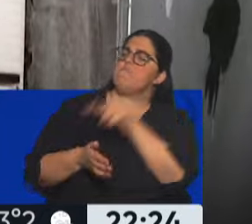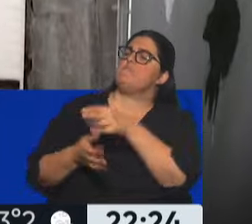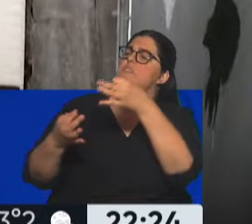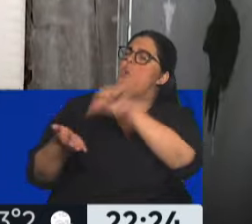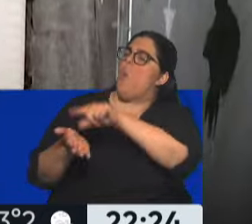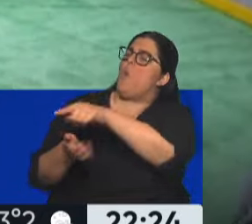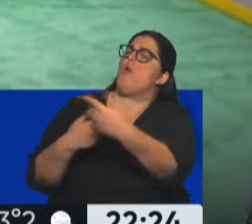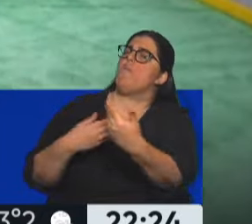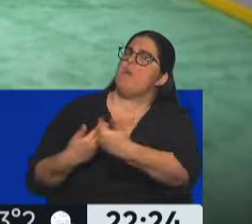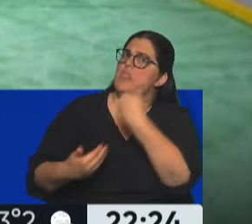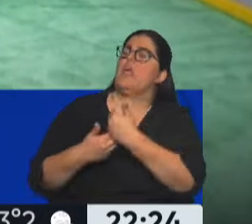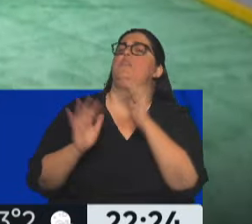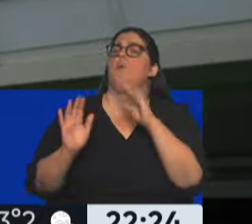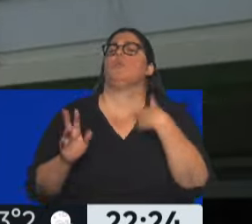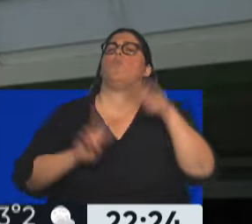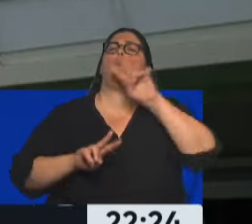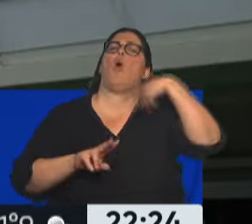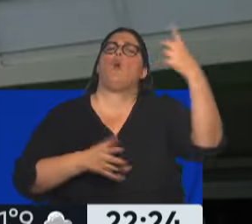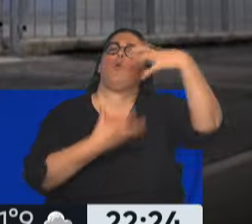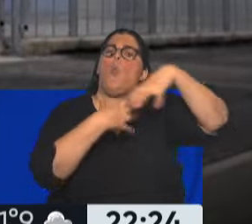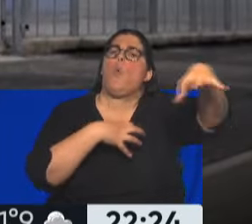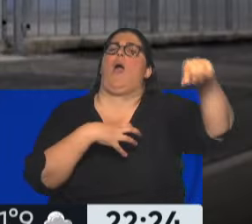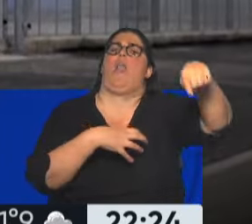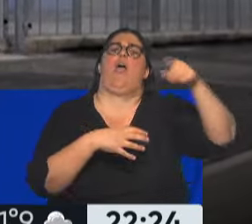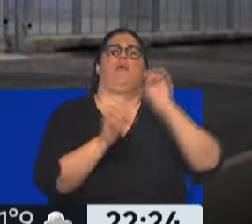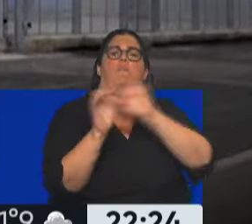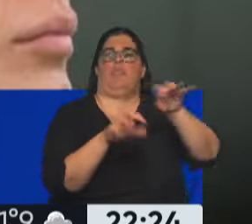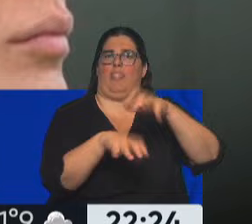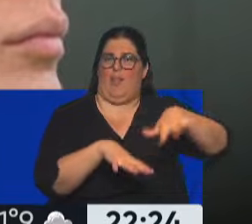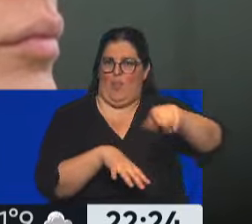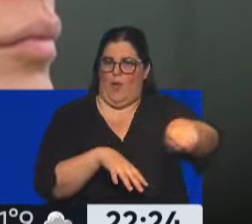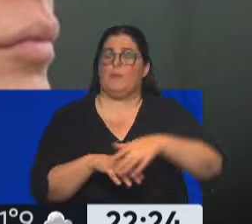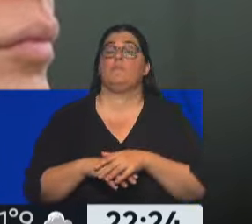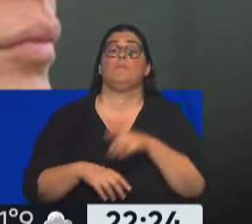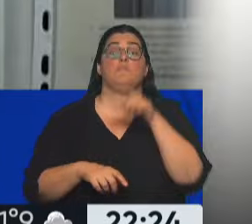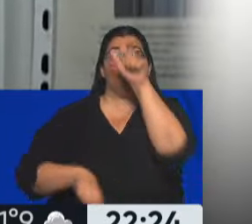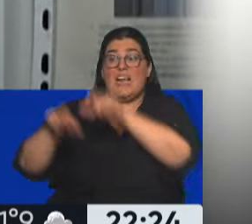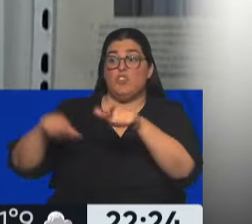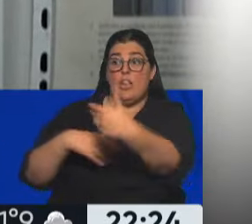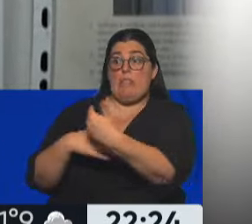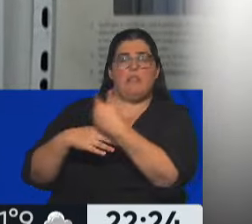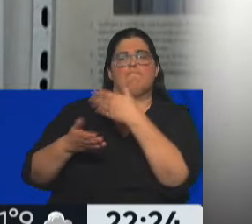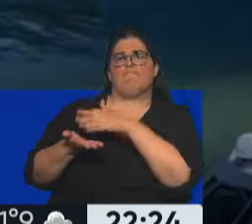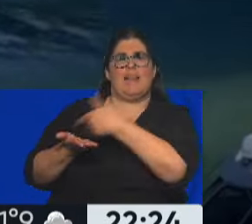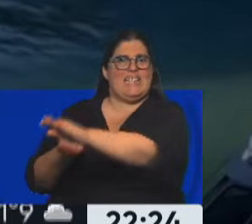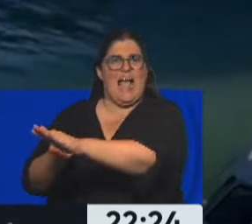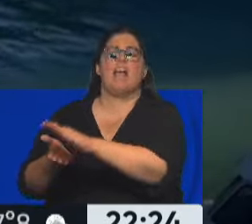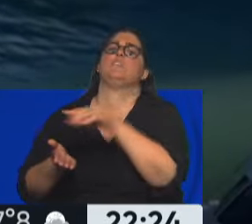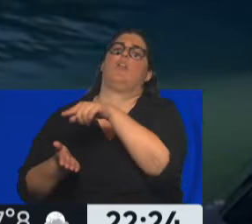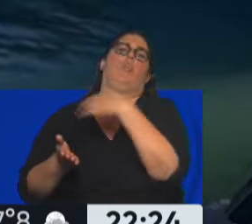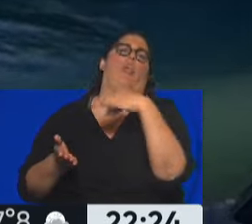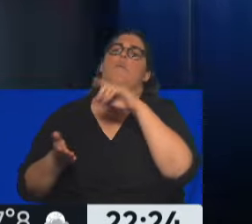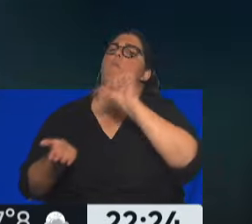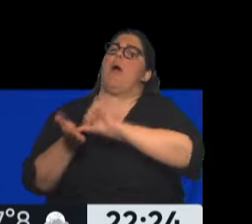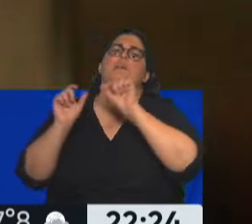28 días en un segundo centro ubicado en Gjader. Aquellos que sean rechazados serán llevados de regreso a sus países de